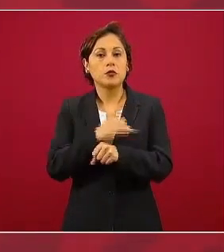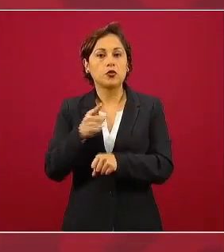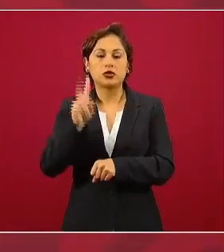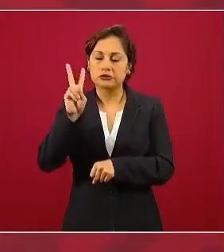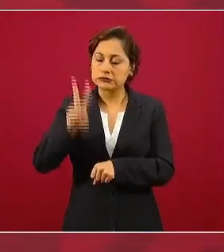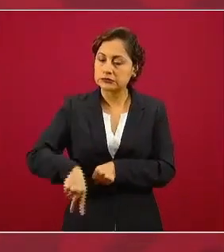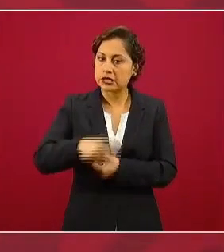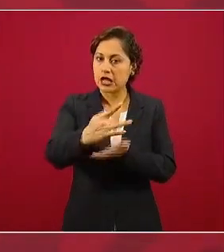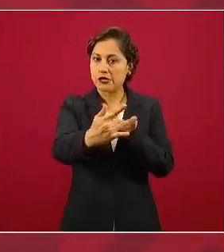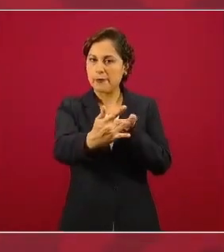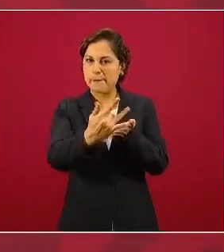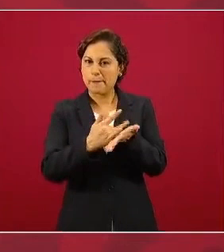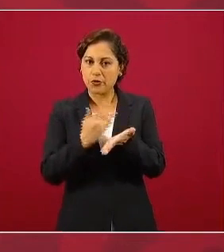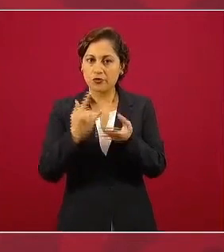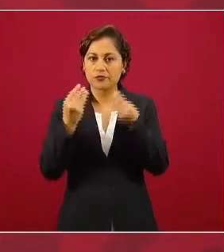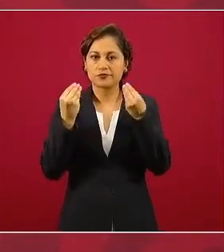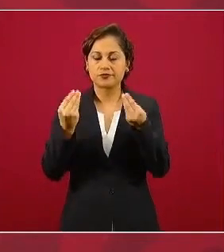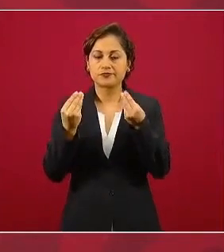porque